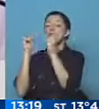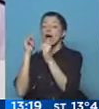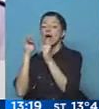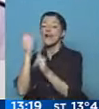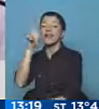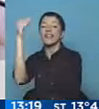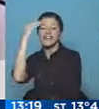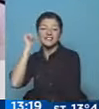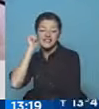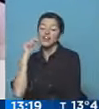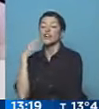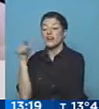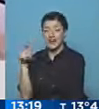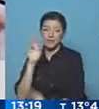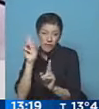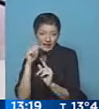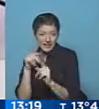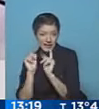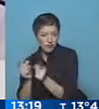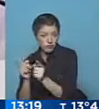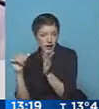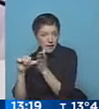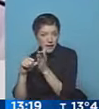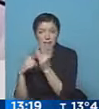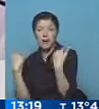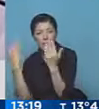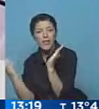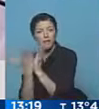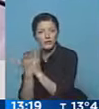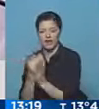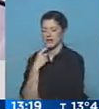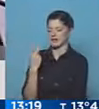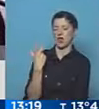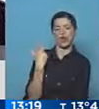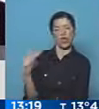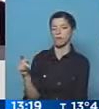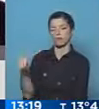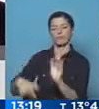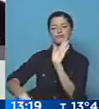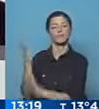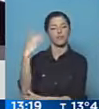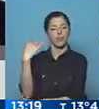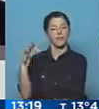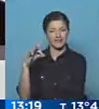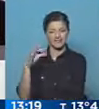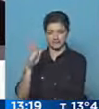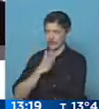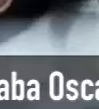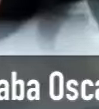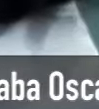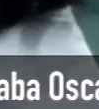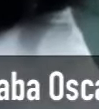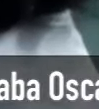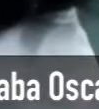años que se quiere quedar en el país para estudiar, que no puede y se tiene que ir.